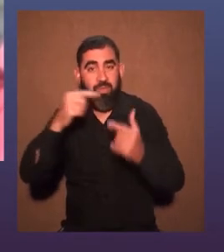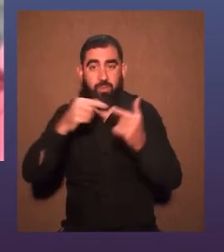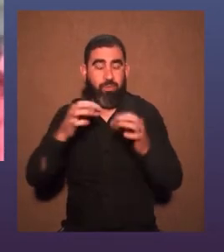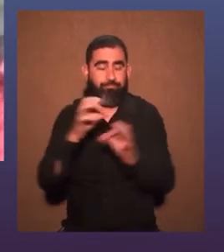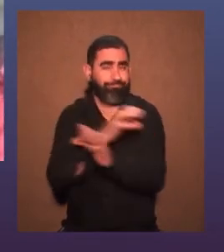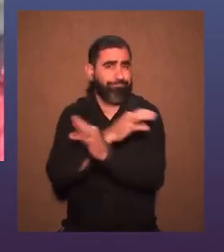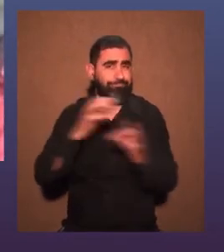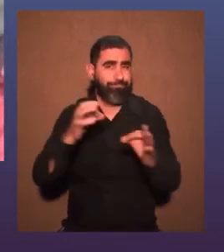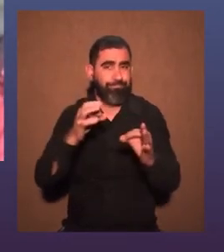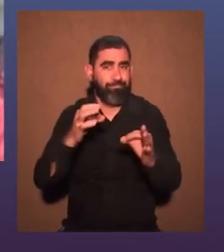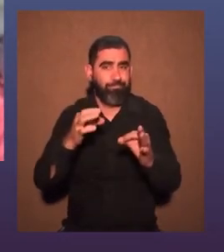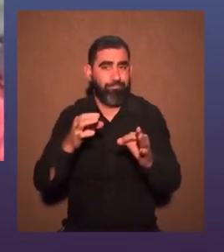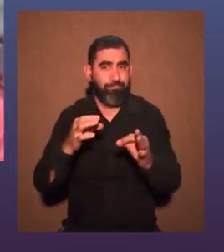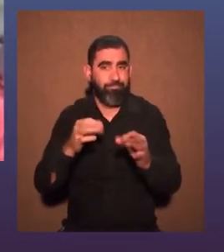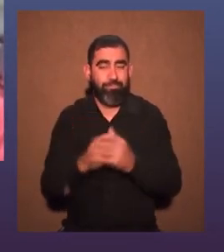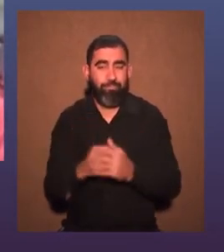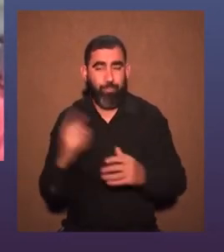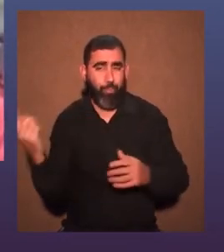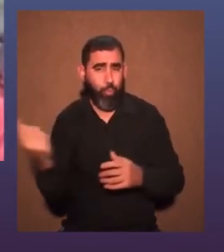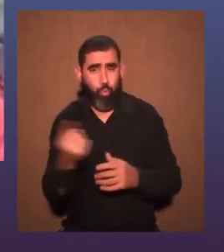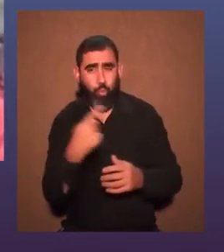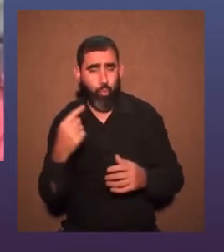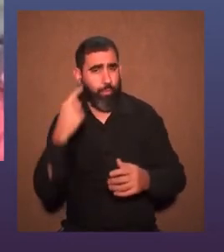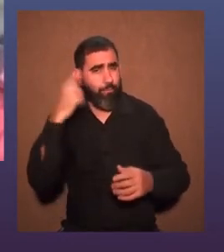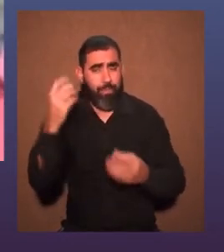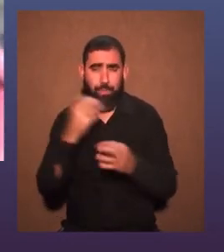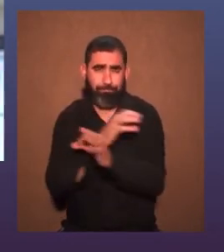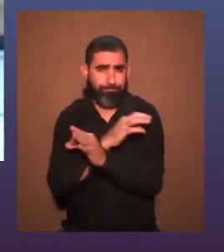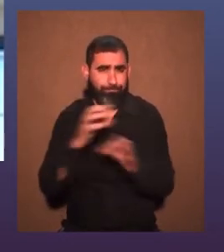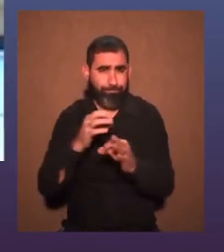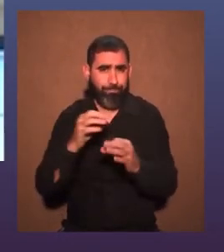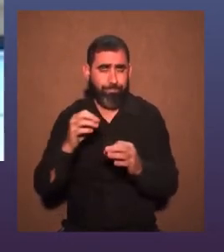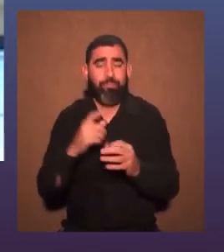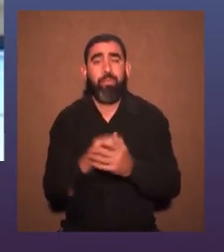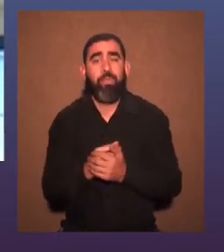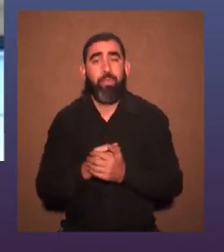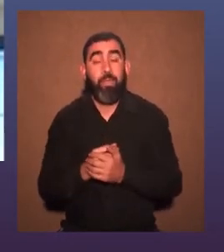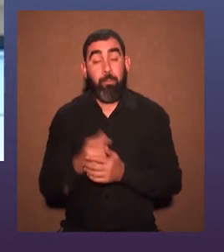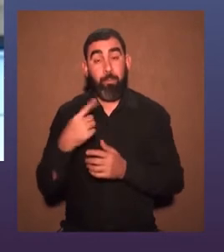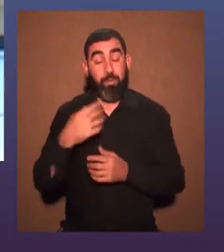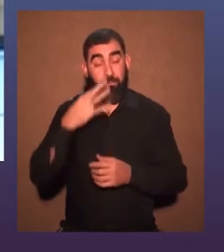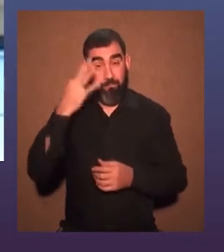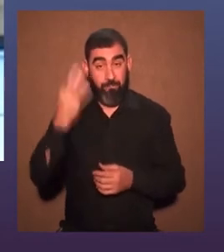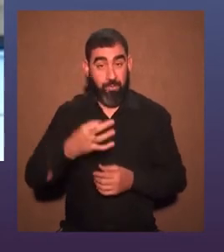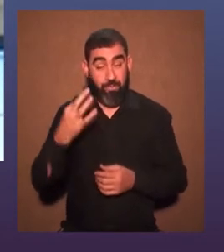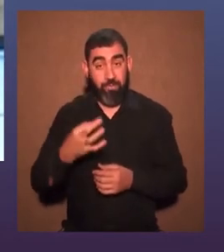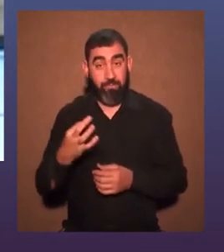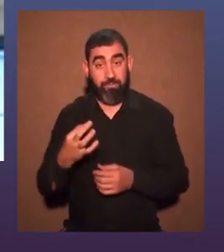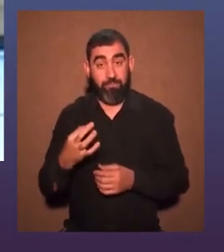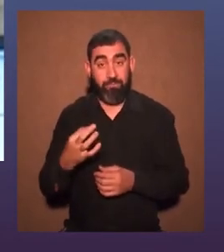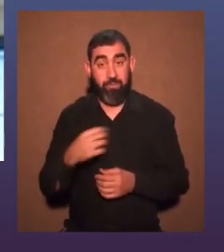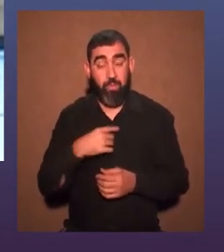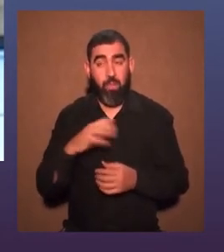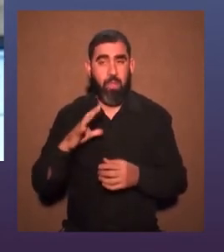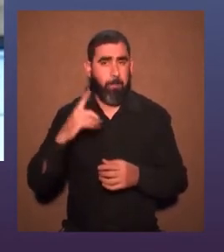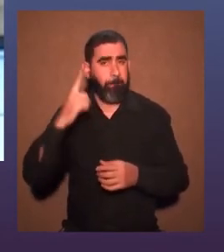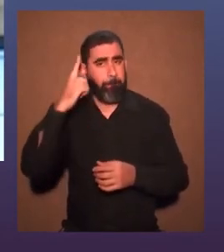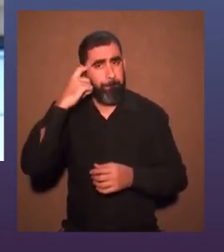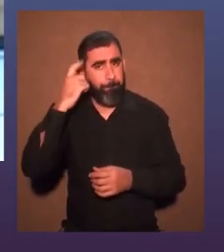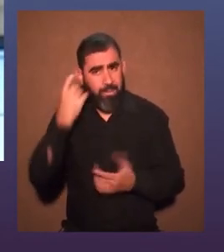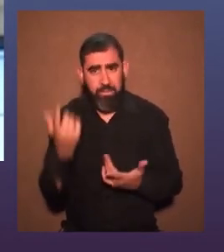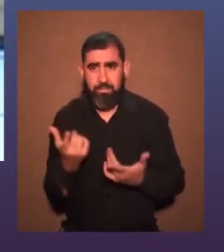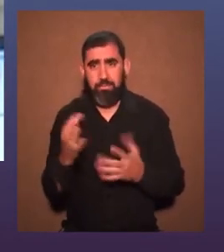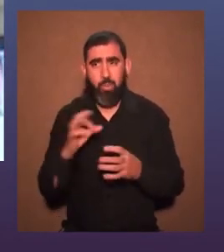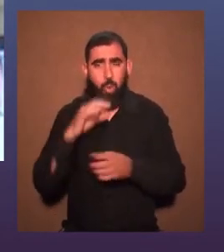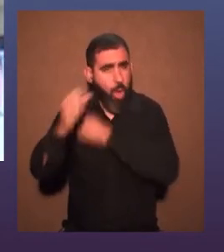excelencia, son tremendos creadores y son personas todas muy talentosas, pero es verdad que por más experiencia, por